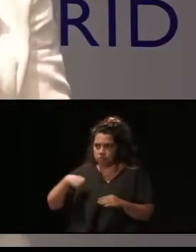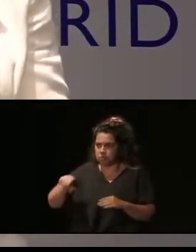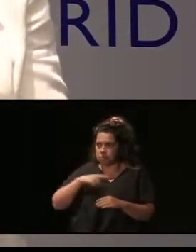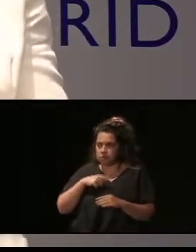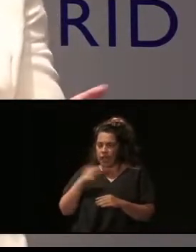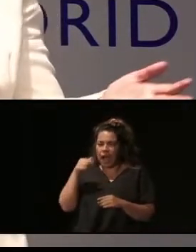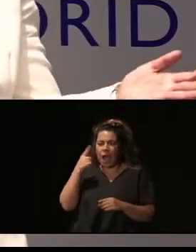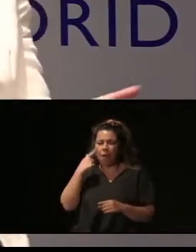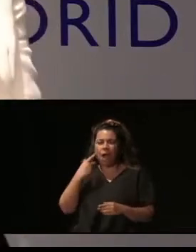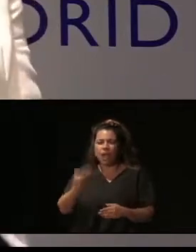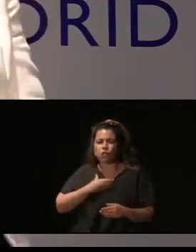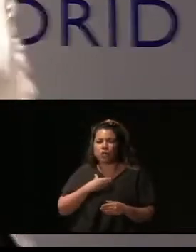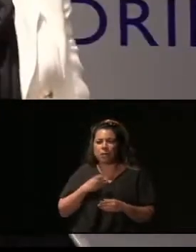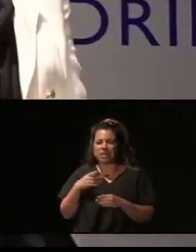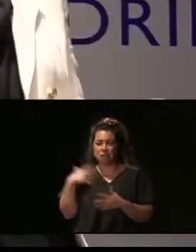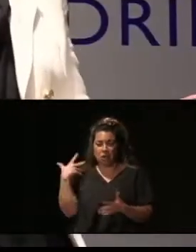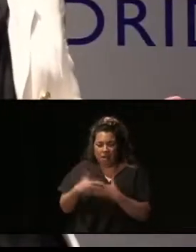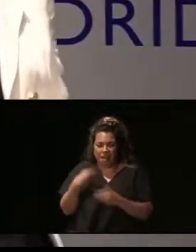Gracias.